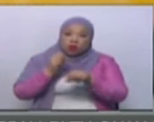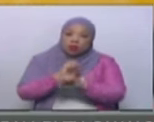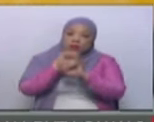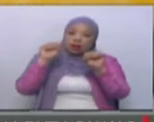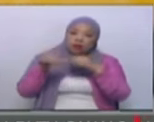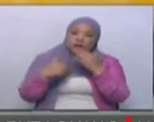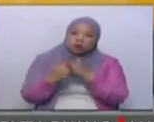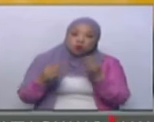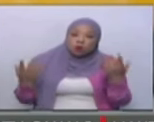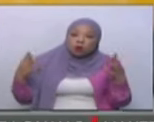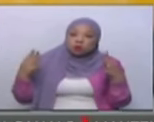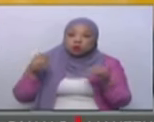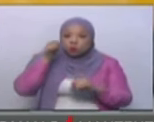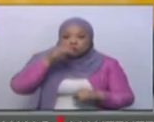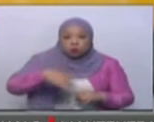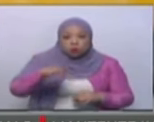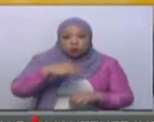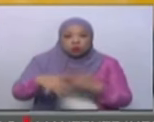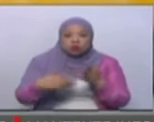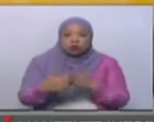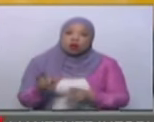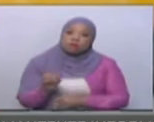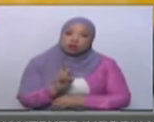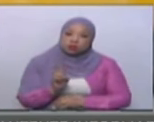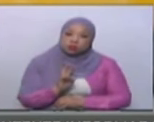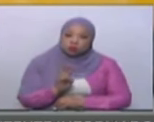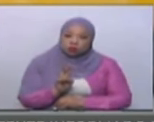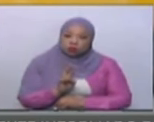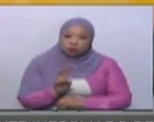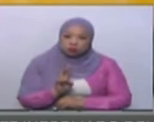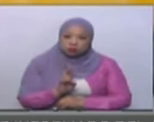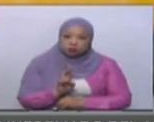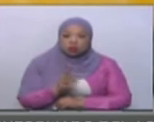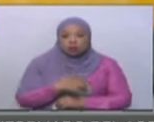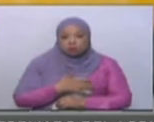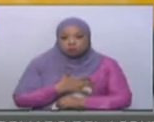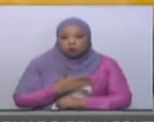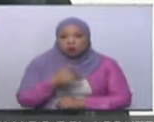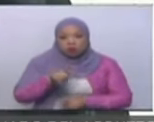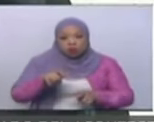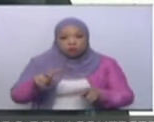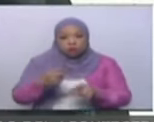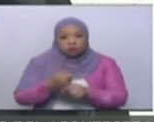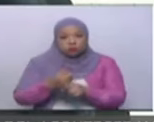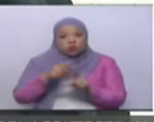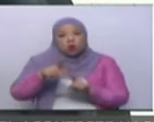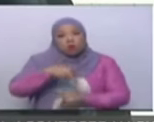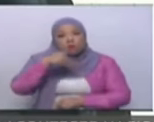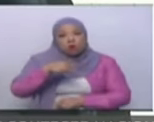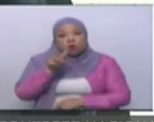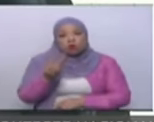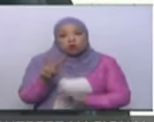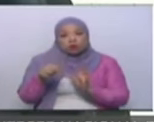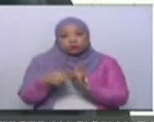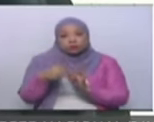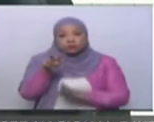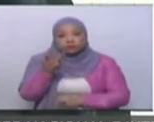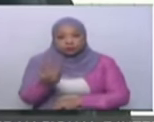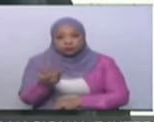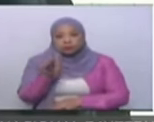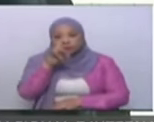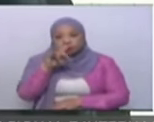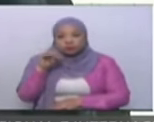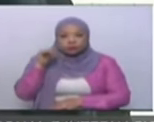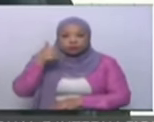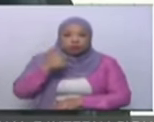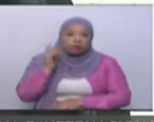también aplaudida por la ciudadanía en Venezuela. ¿Qué nos puede decir en este escenario político 2024 con todo el agua que ha pasado bajo el